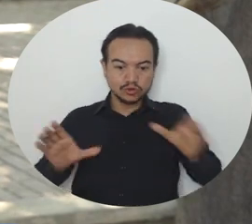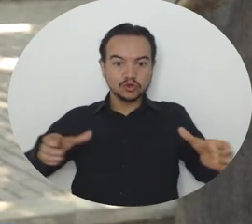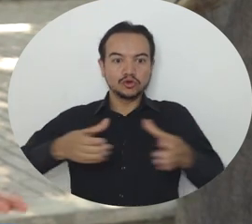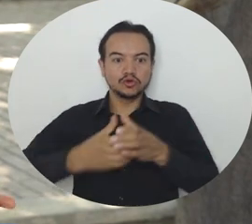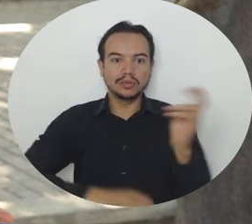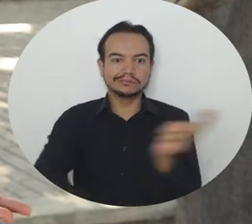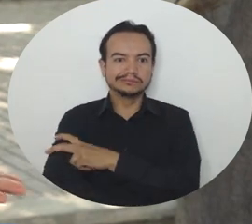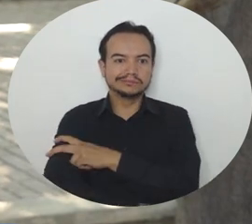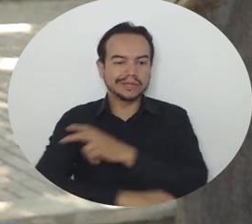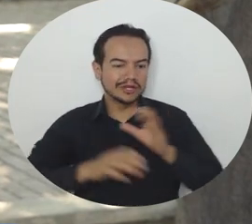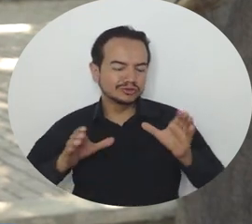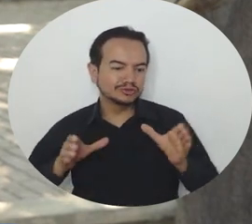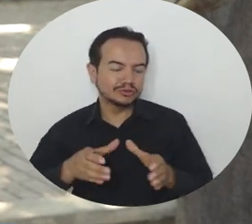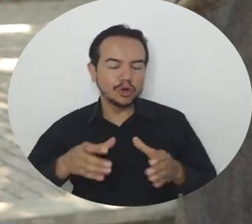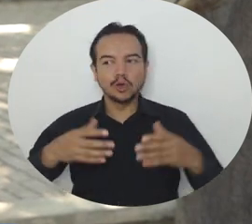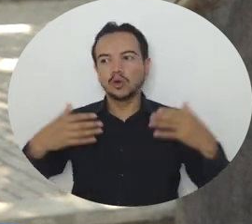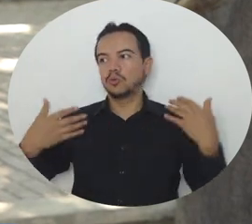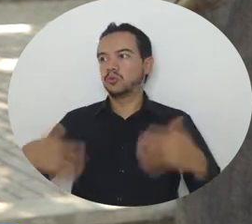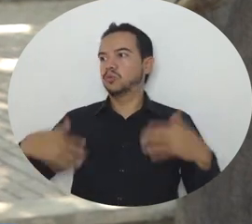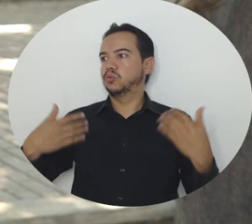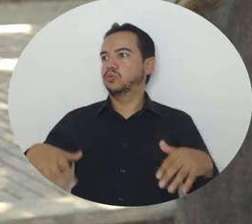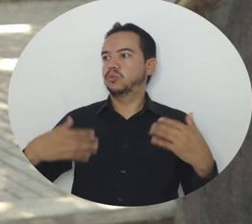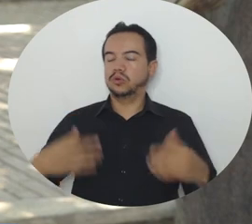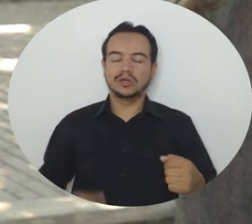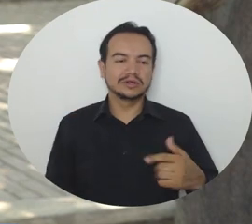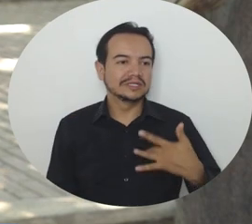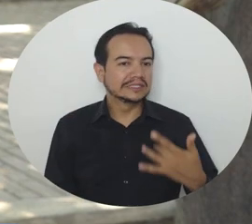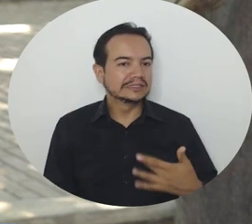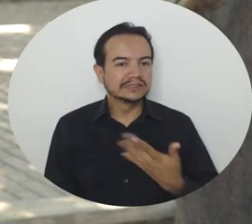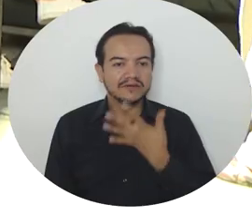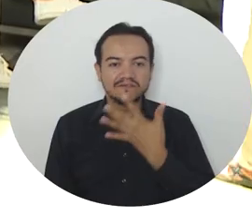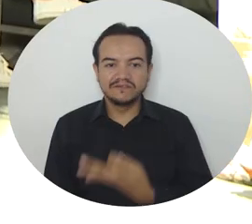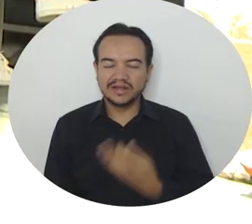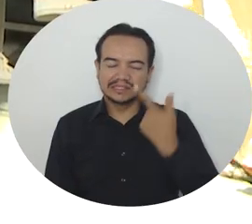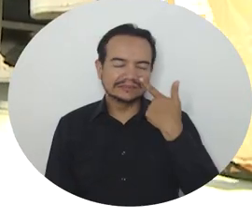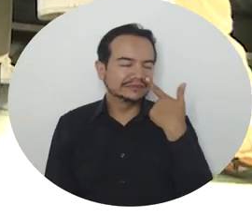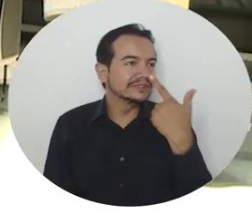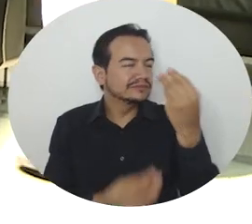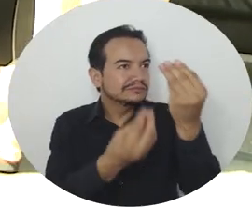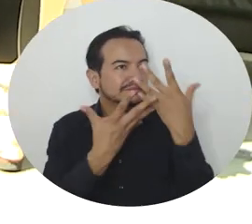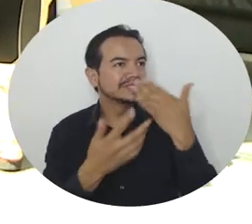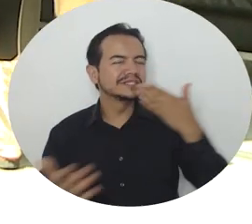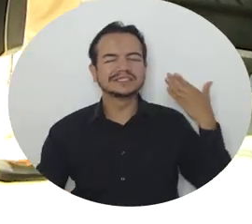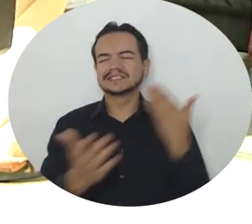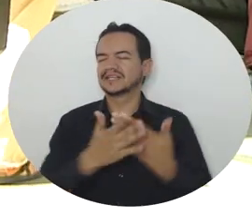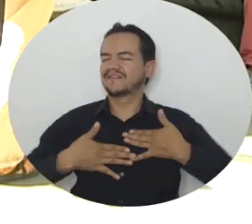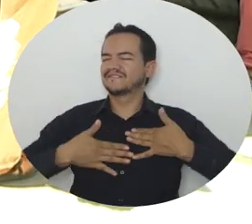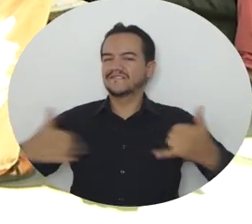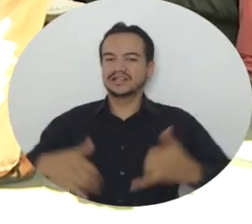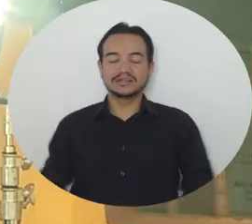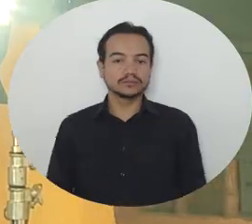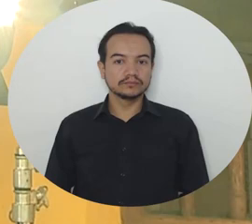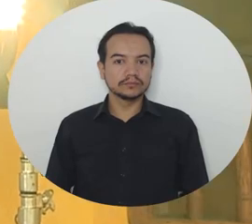de este gran equipo curador, creo que ha sido una bendición enorme y no puedo estar más feliz. Fue un